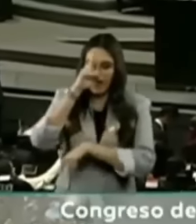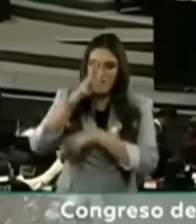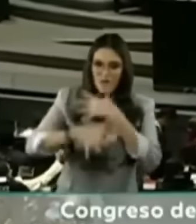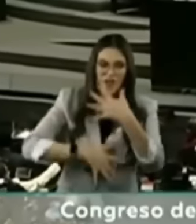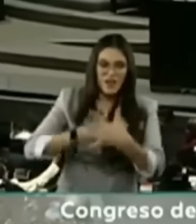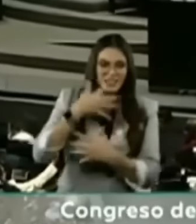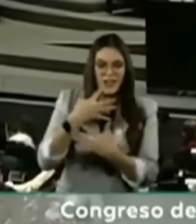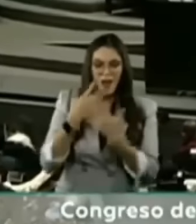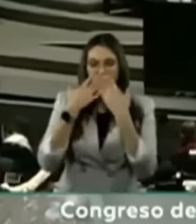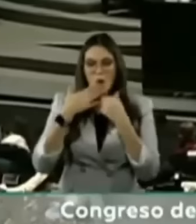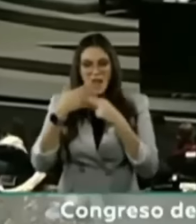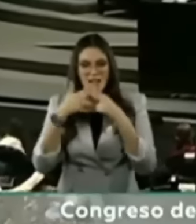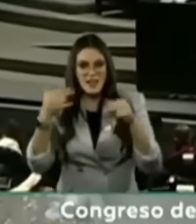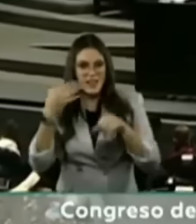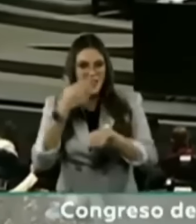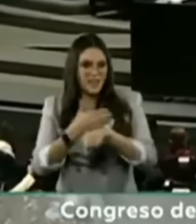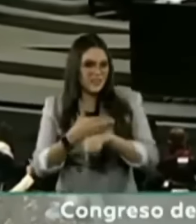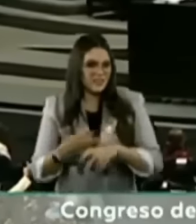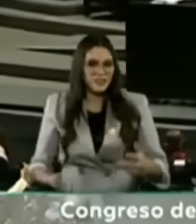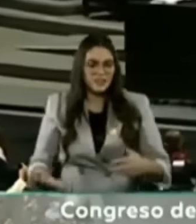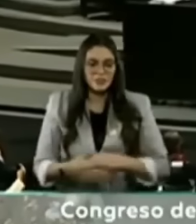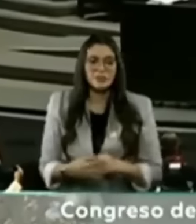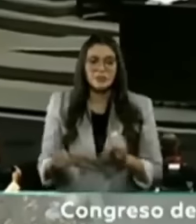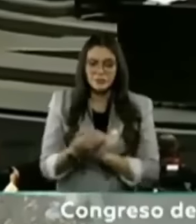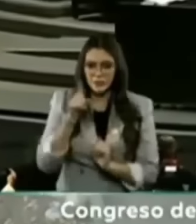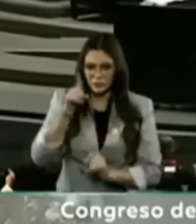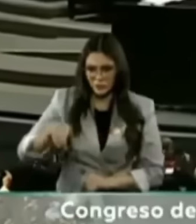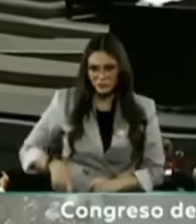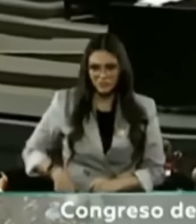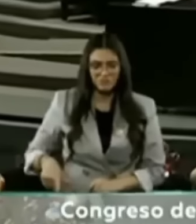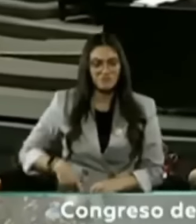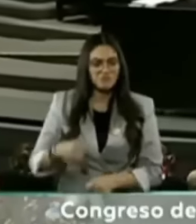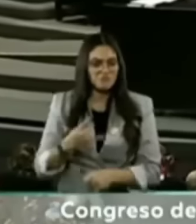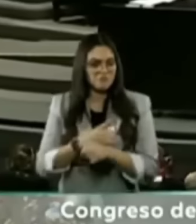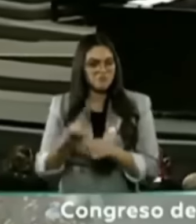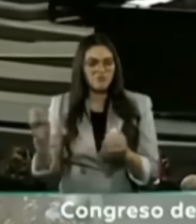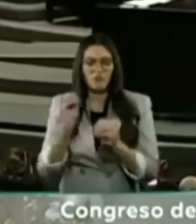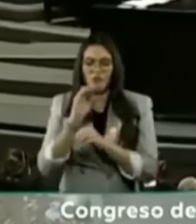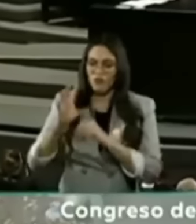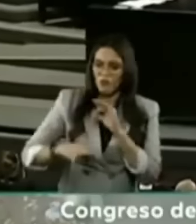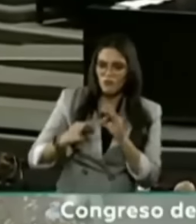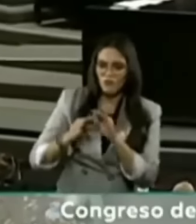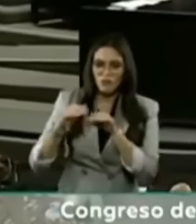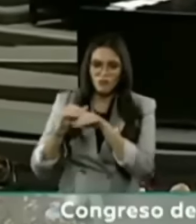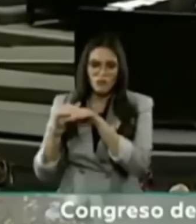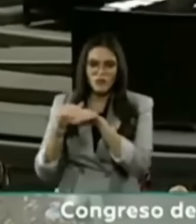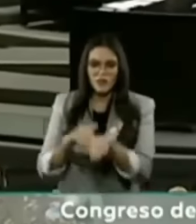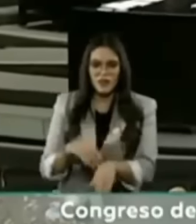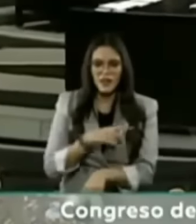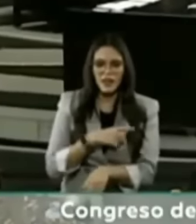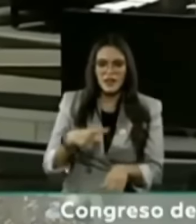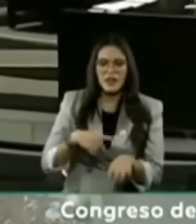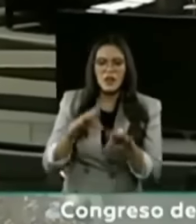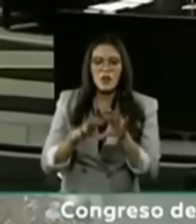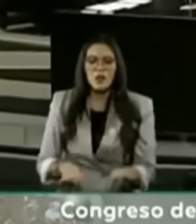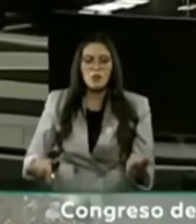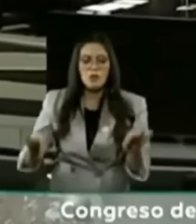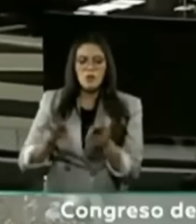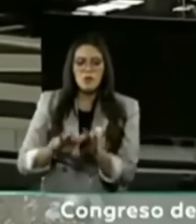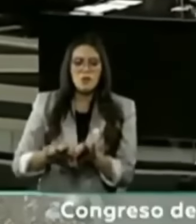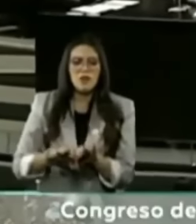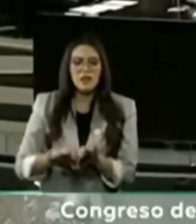Vamos, adelante, mi querido Toño. Omiso en cumplir su función esencial